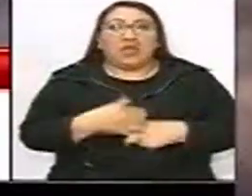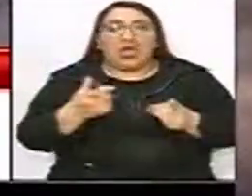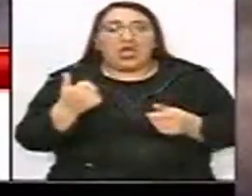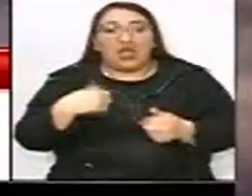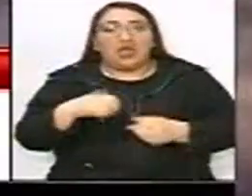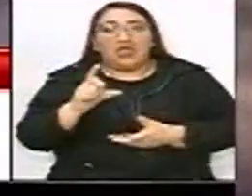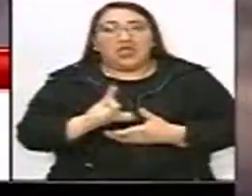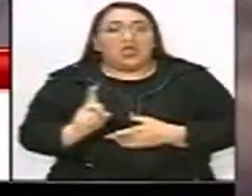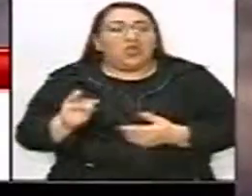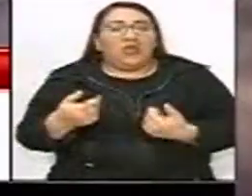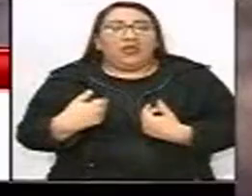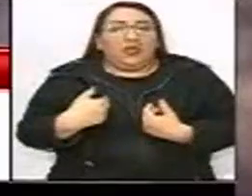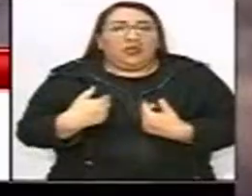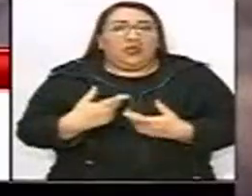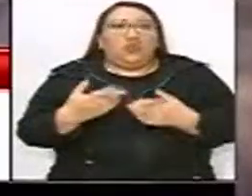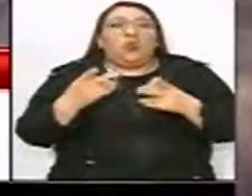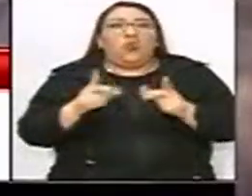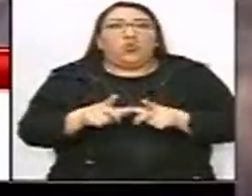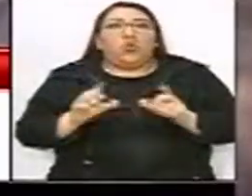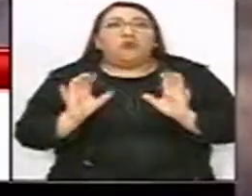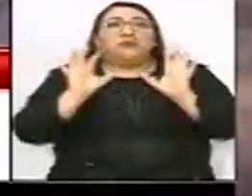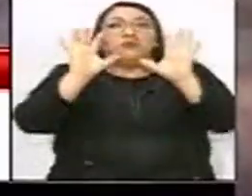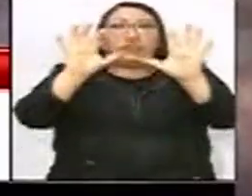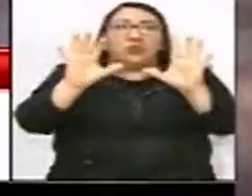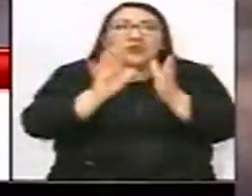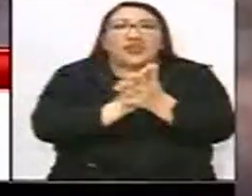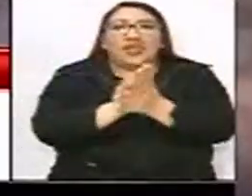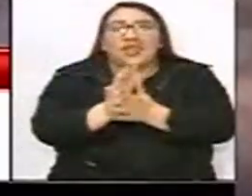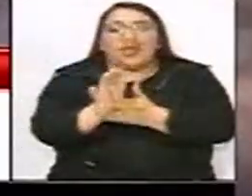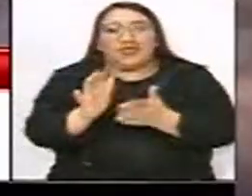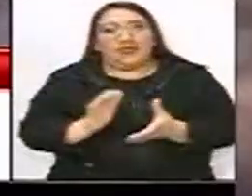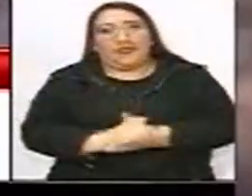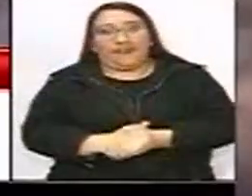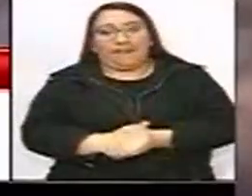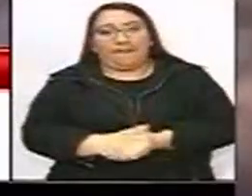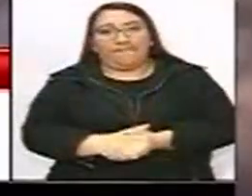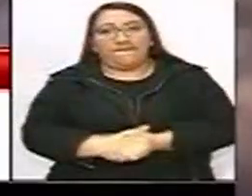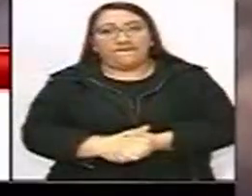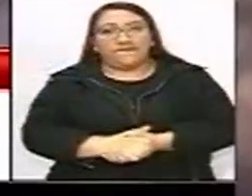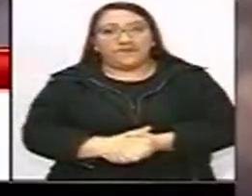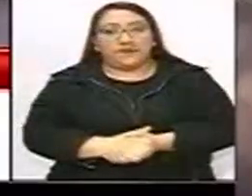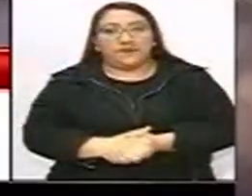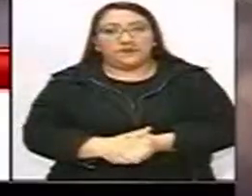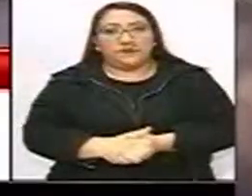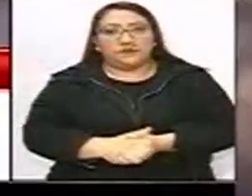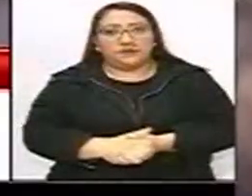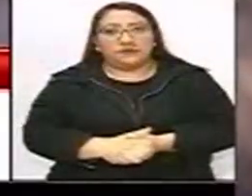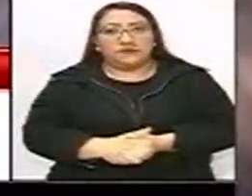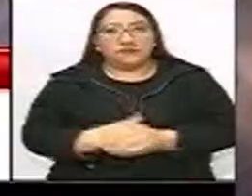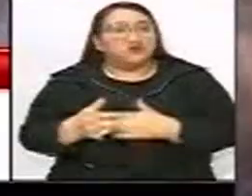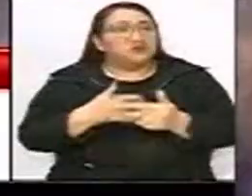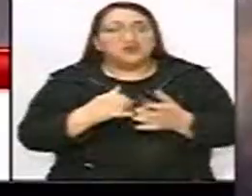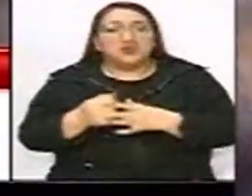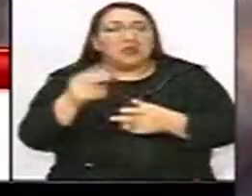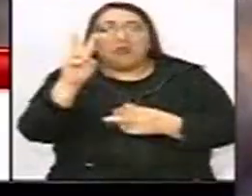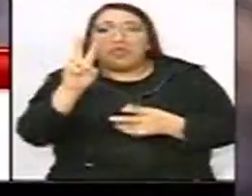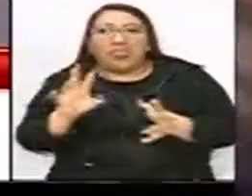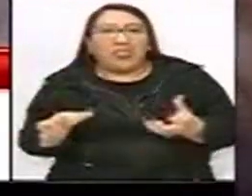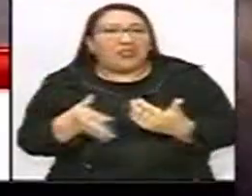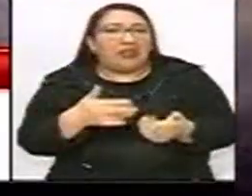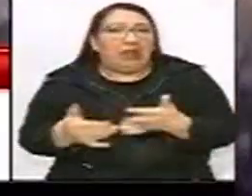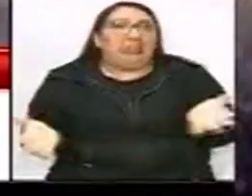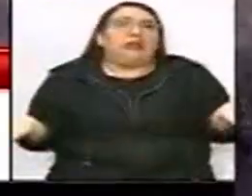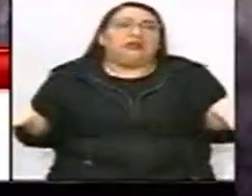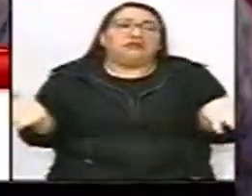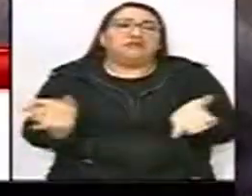tenga un monumento, un busto siquiera, aunque sea de fibra de vidrio, presidente, si es que de bronce es muy